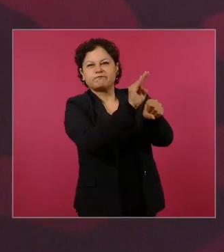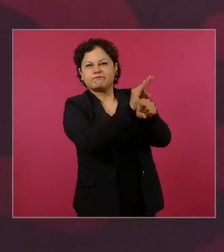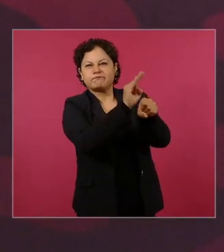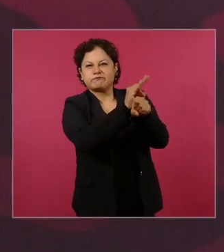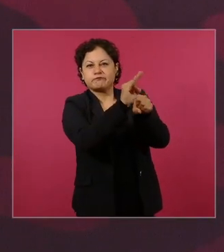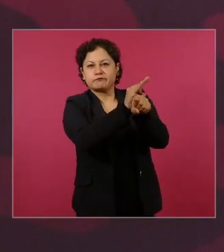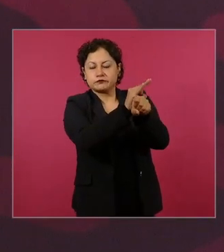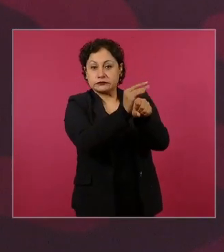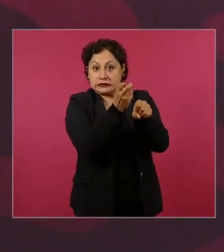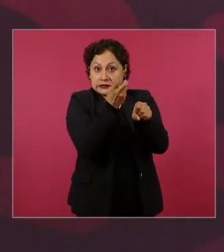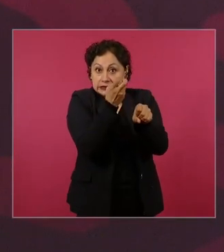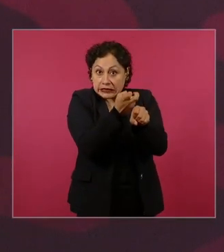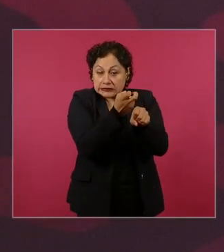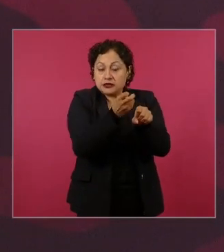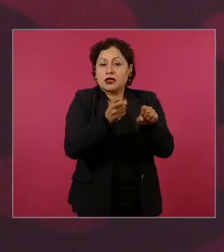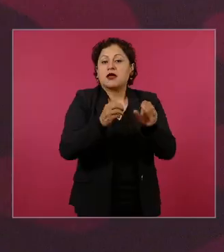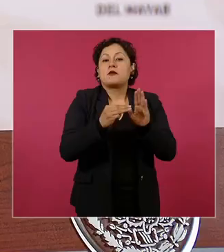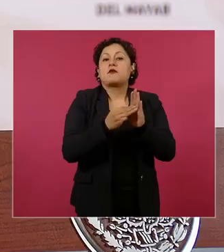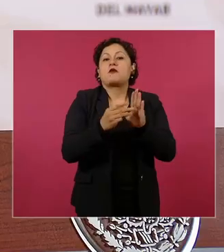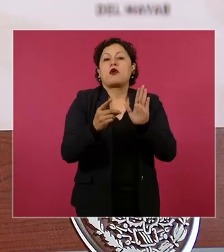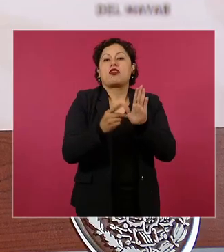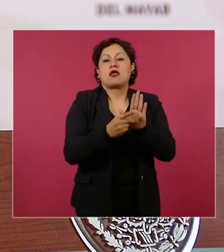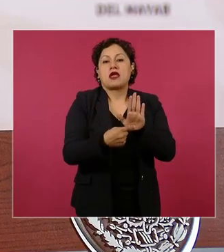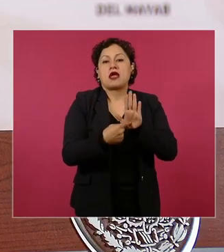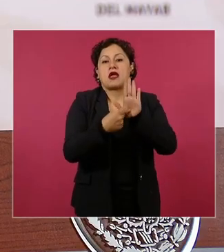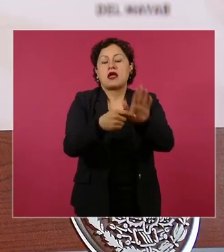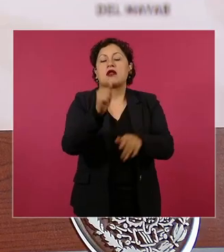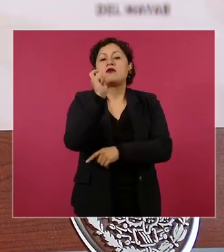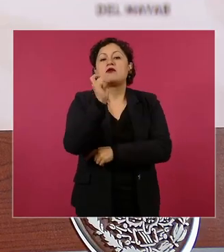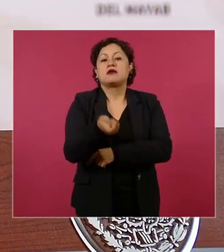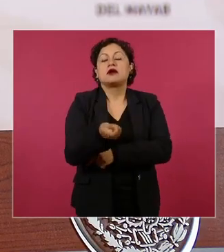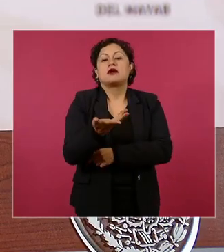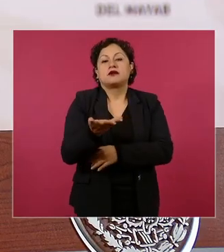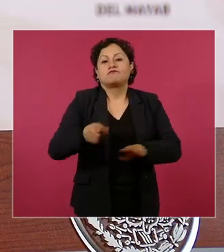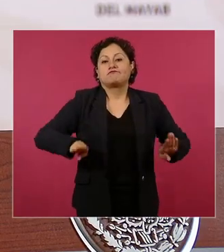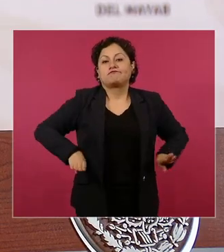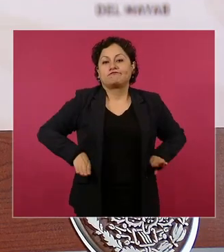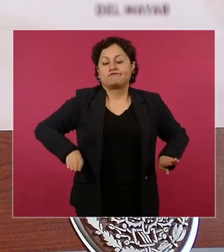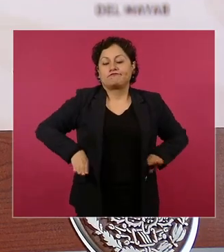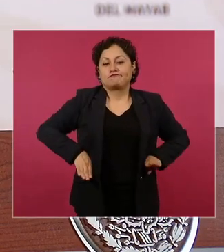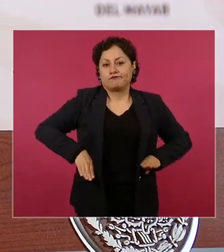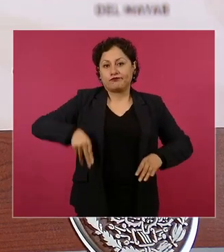tardó 36 años, pues